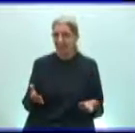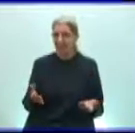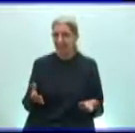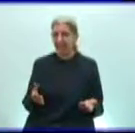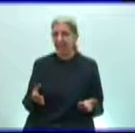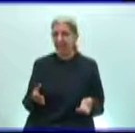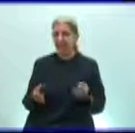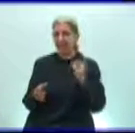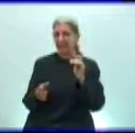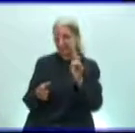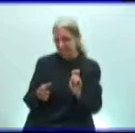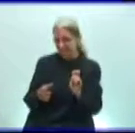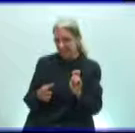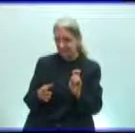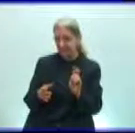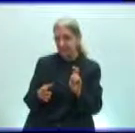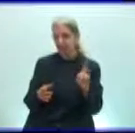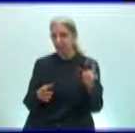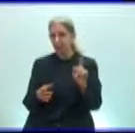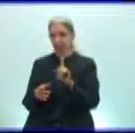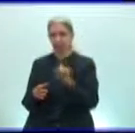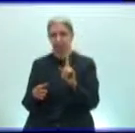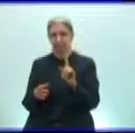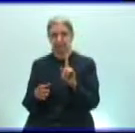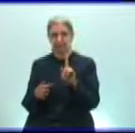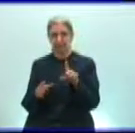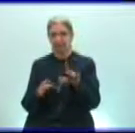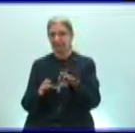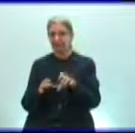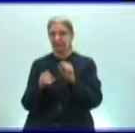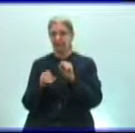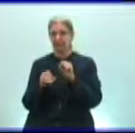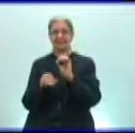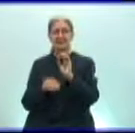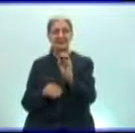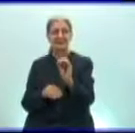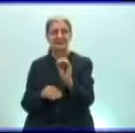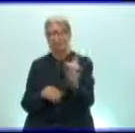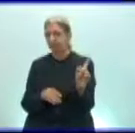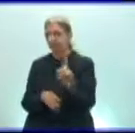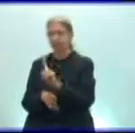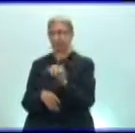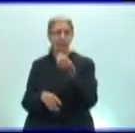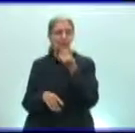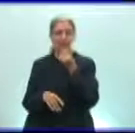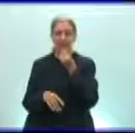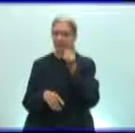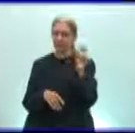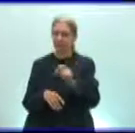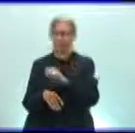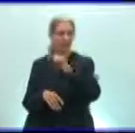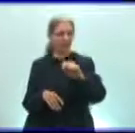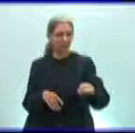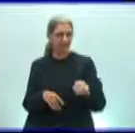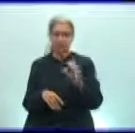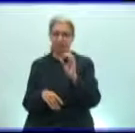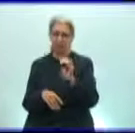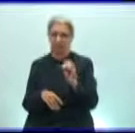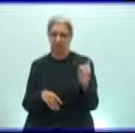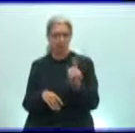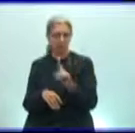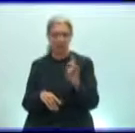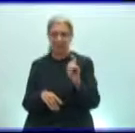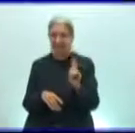la variable x no puede tomar valor 0. La ecuación no tiene sentido si la x toma valor